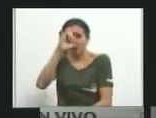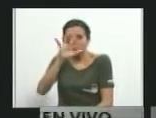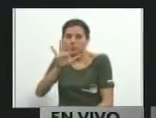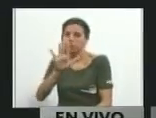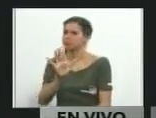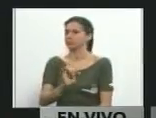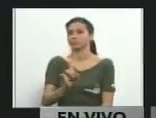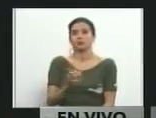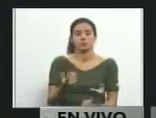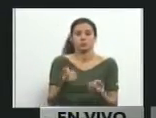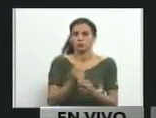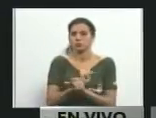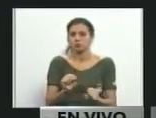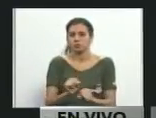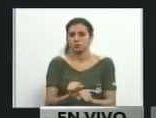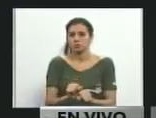mío?